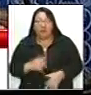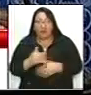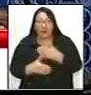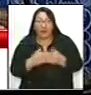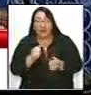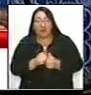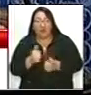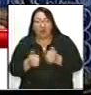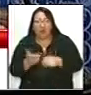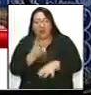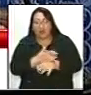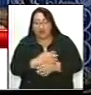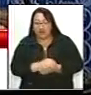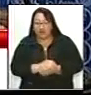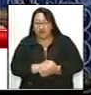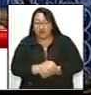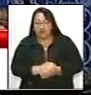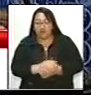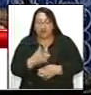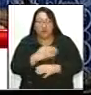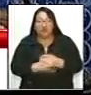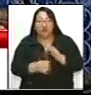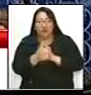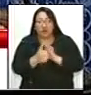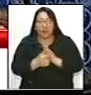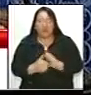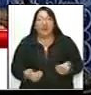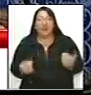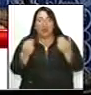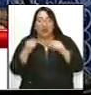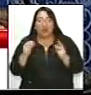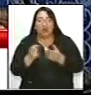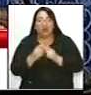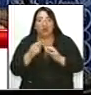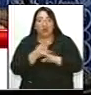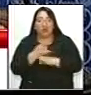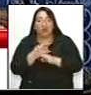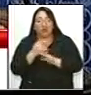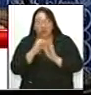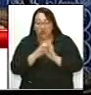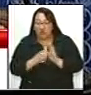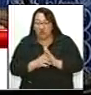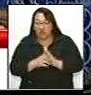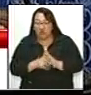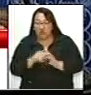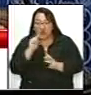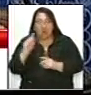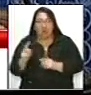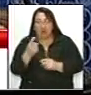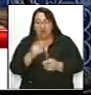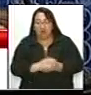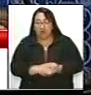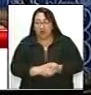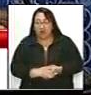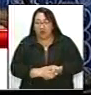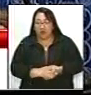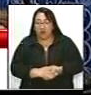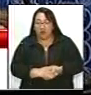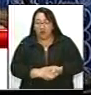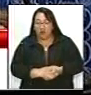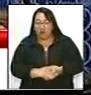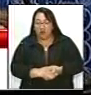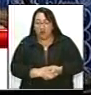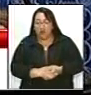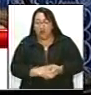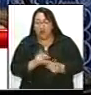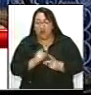por el cual, antes que una agenda que venía de la Comisión de Acusaciones Constitucionales, se vea primero. ¿Ante qué? Ante